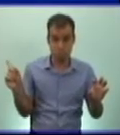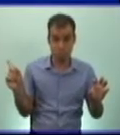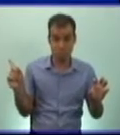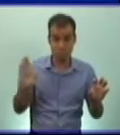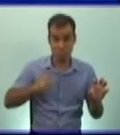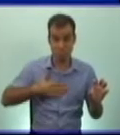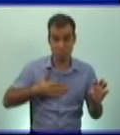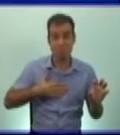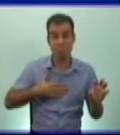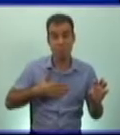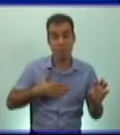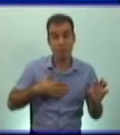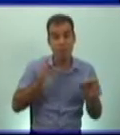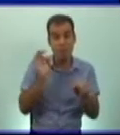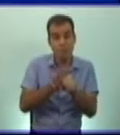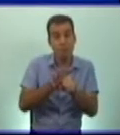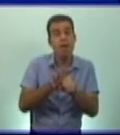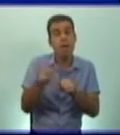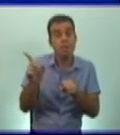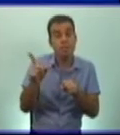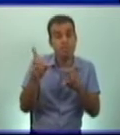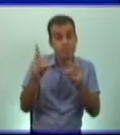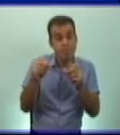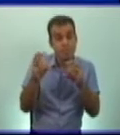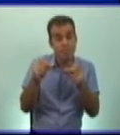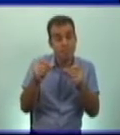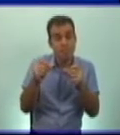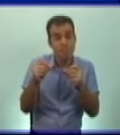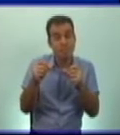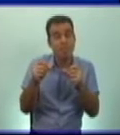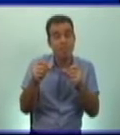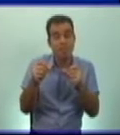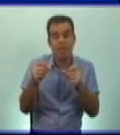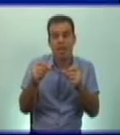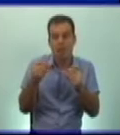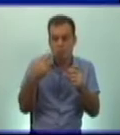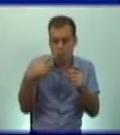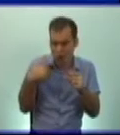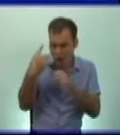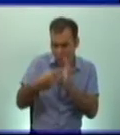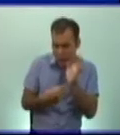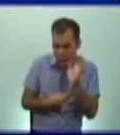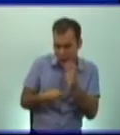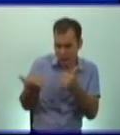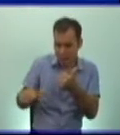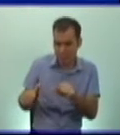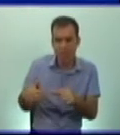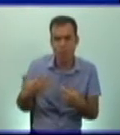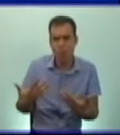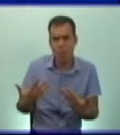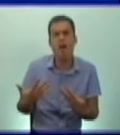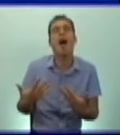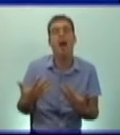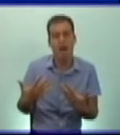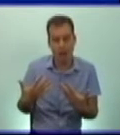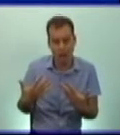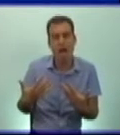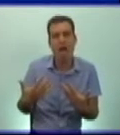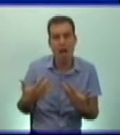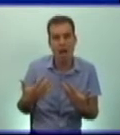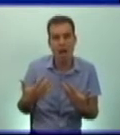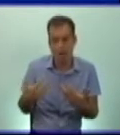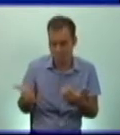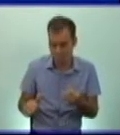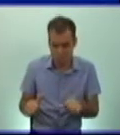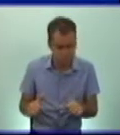el punto de vista cualitativo, la naturaleza de la sustancia, es decir, qué sustancias reaccionan y qué sustancias